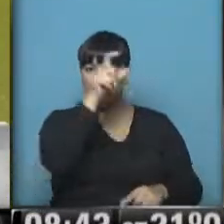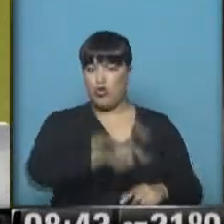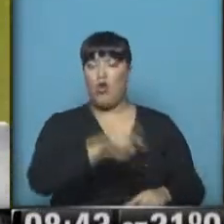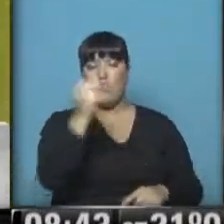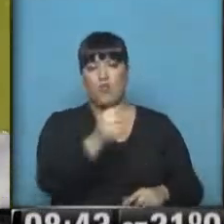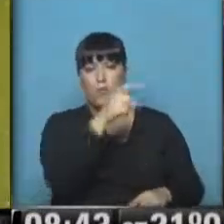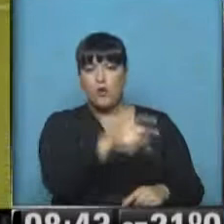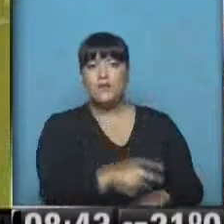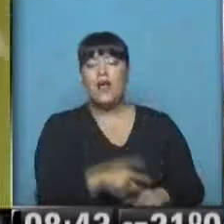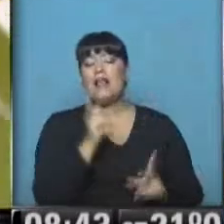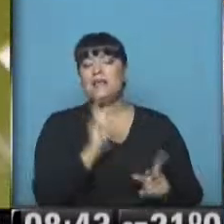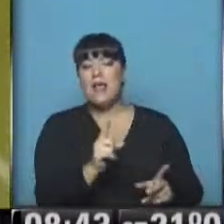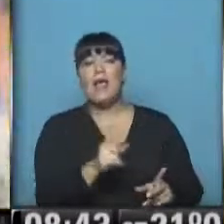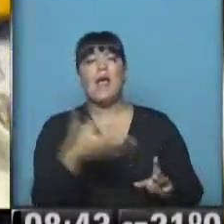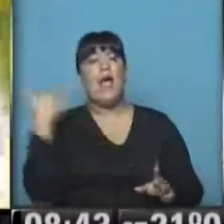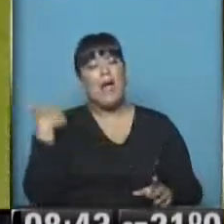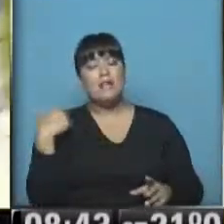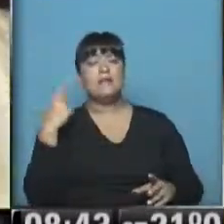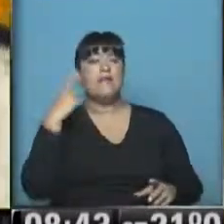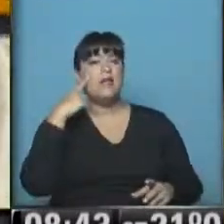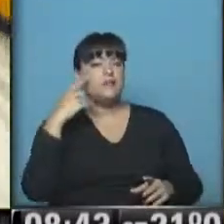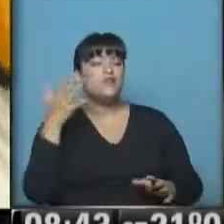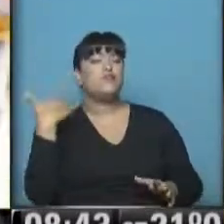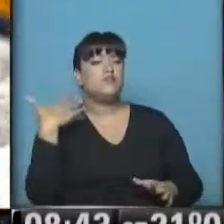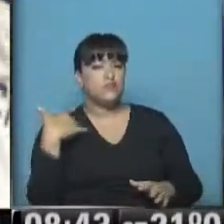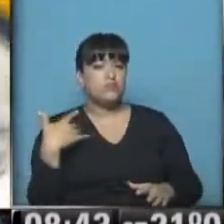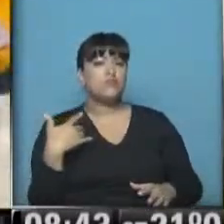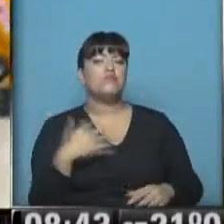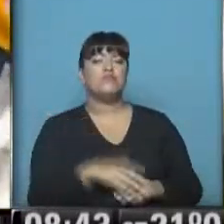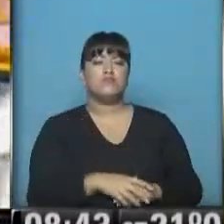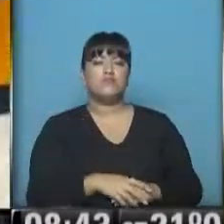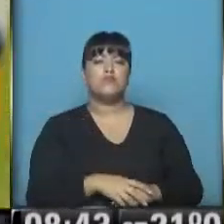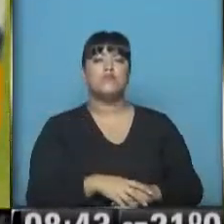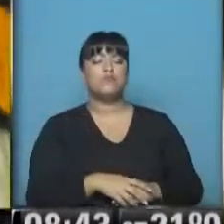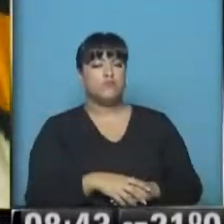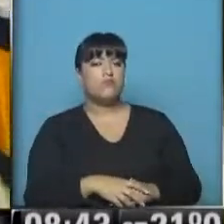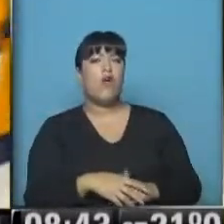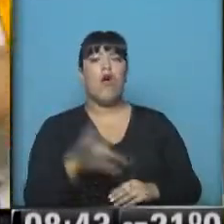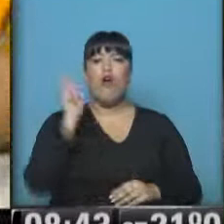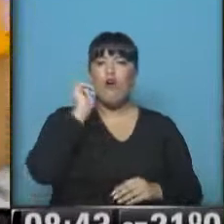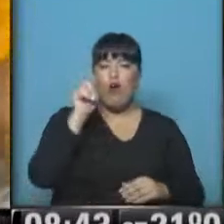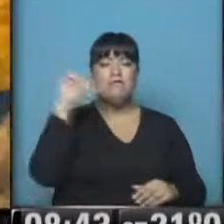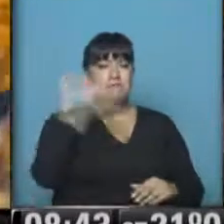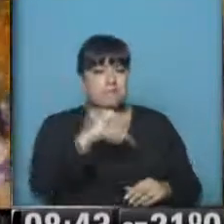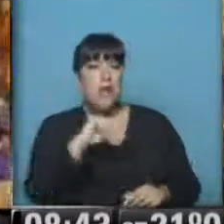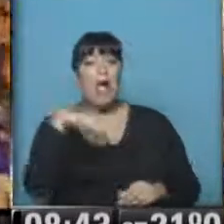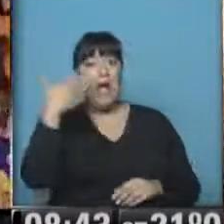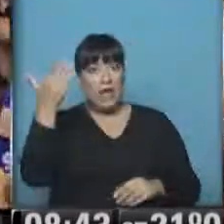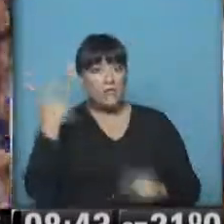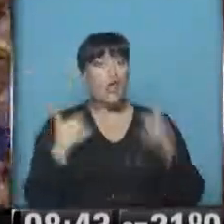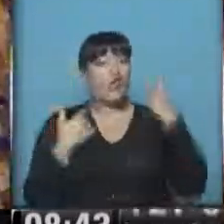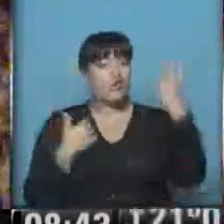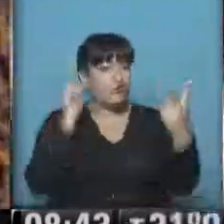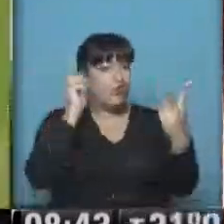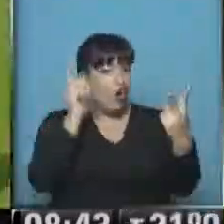que estaba muy alejado, bastante peleado con su debilidad, que es el gol. Ayer lo encontró por dos. Pero además dio